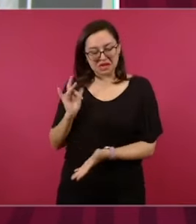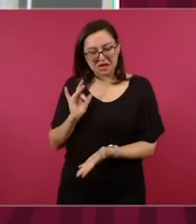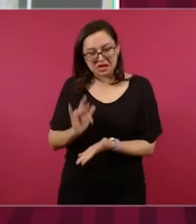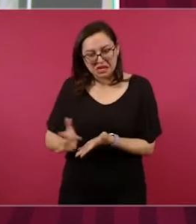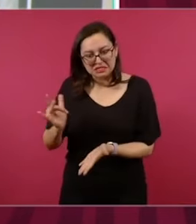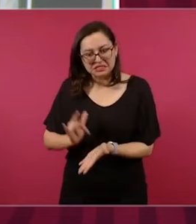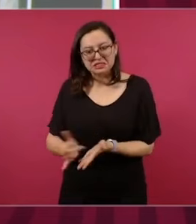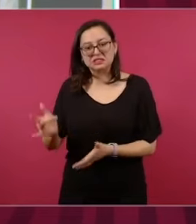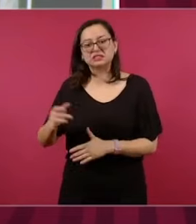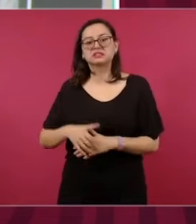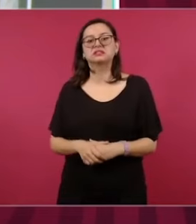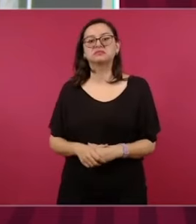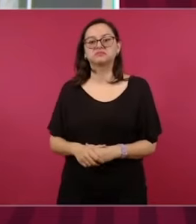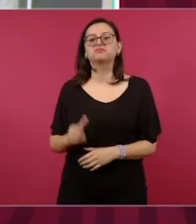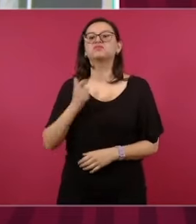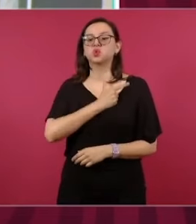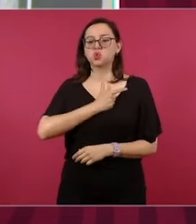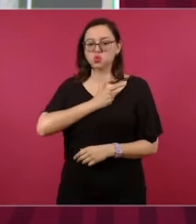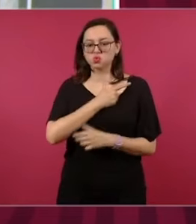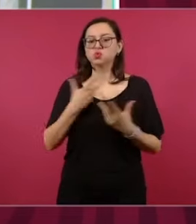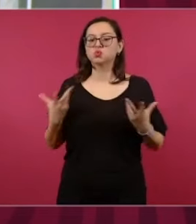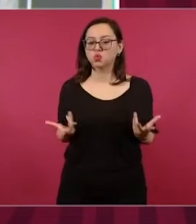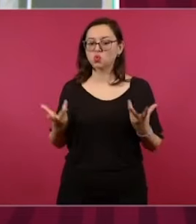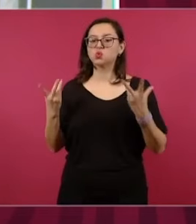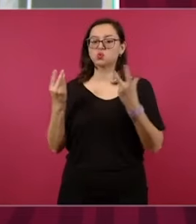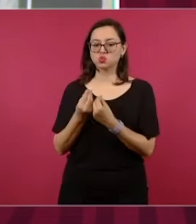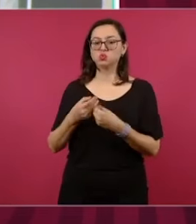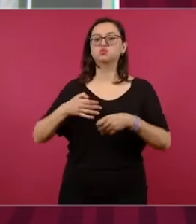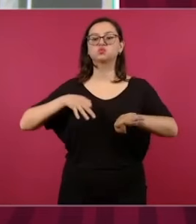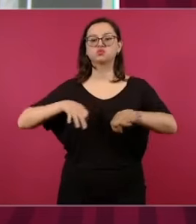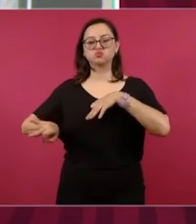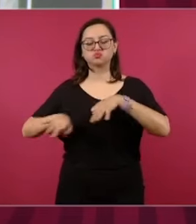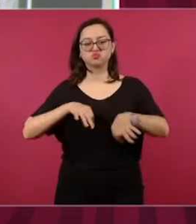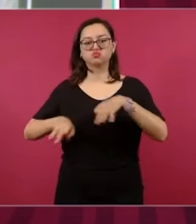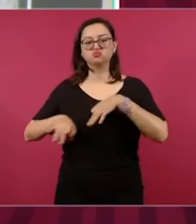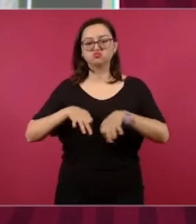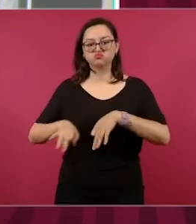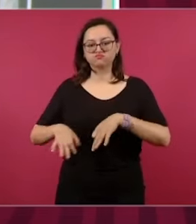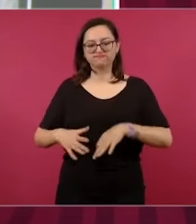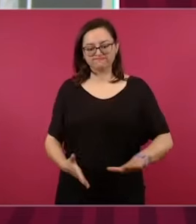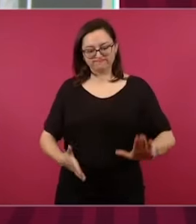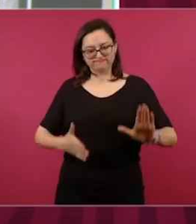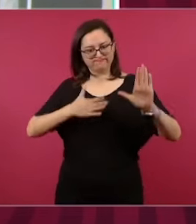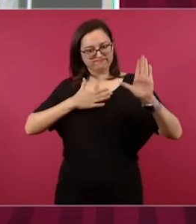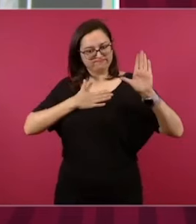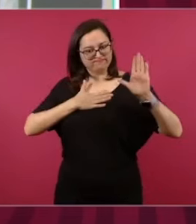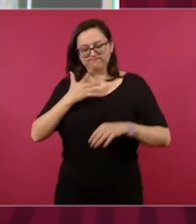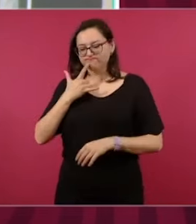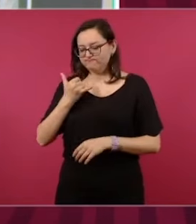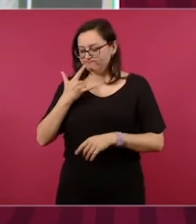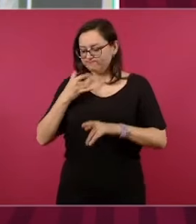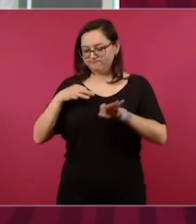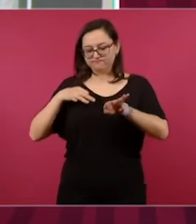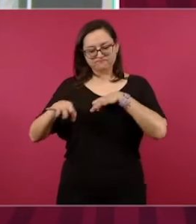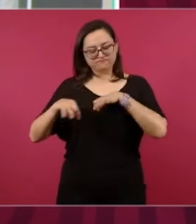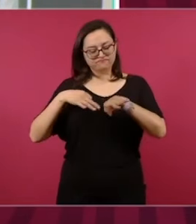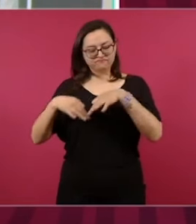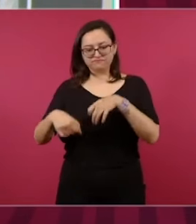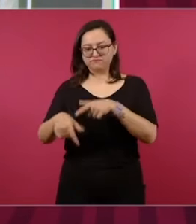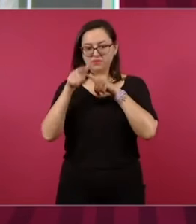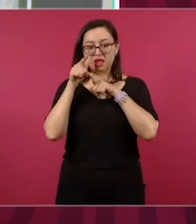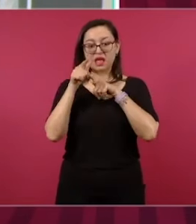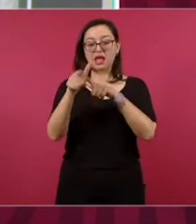seguir trabajando con usted. Refrendar mi compromiso hasta el último día, estaremos